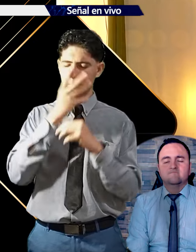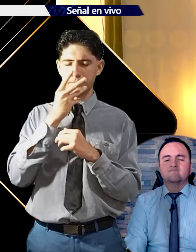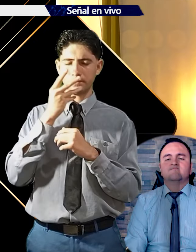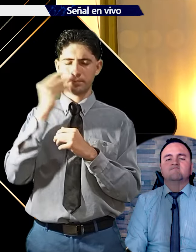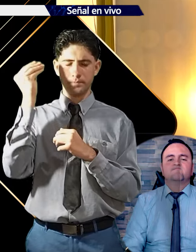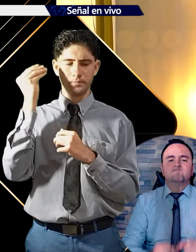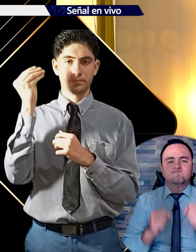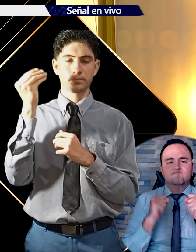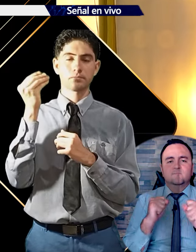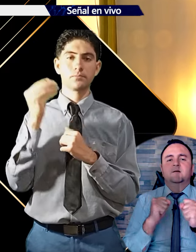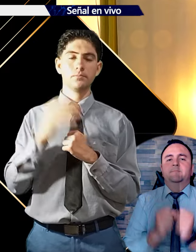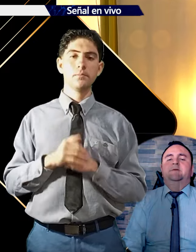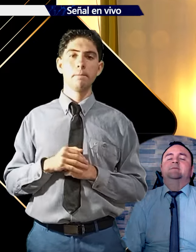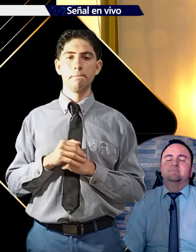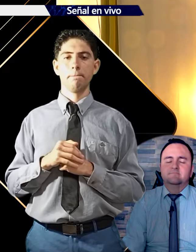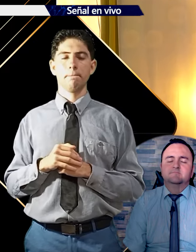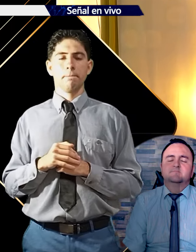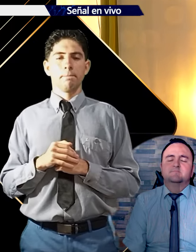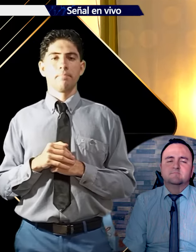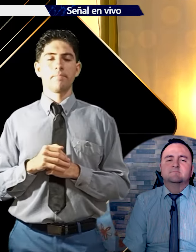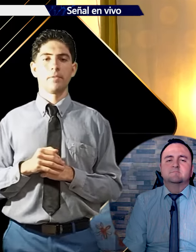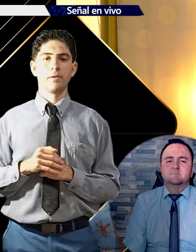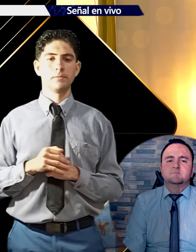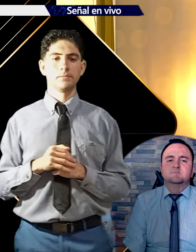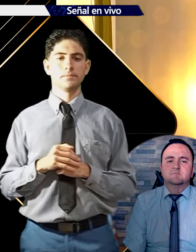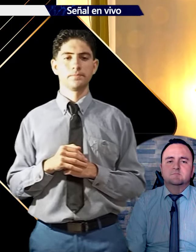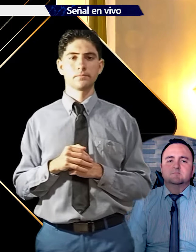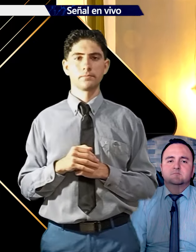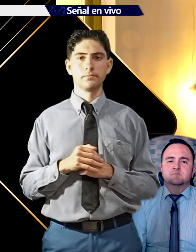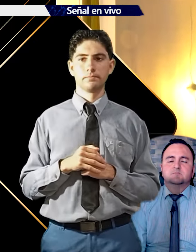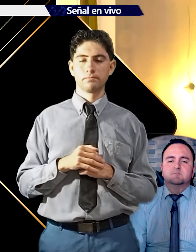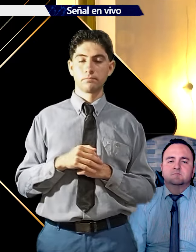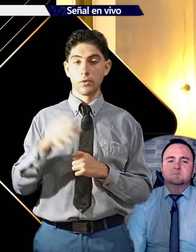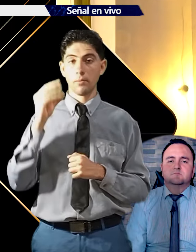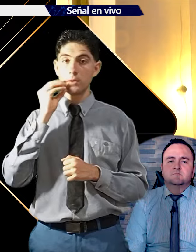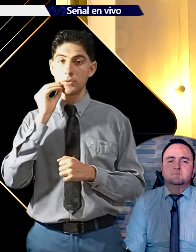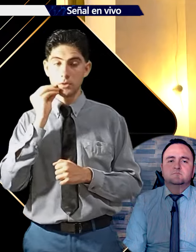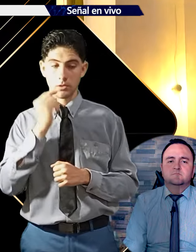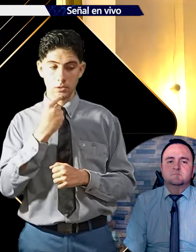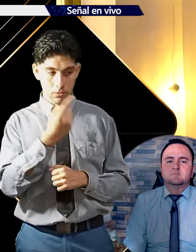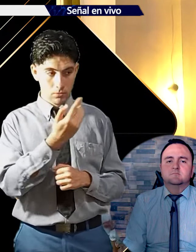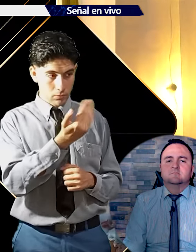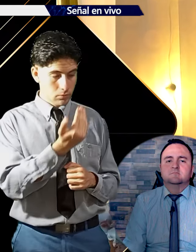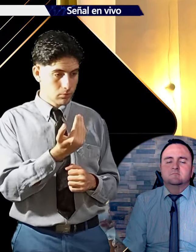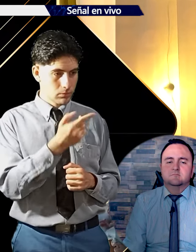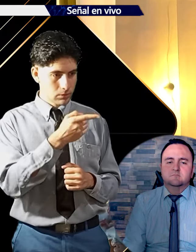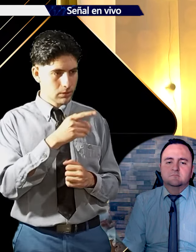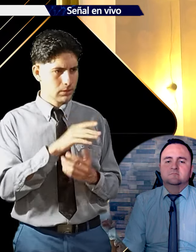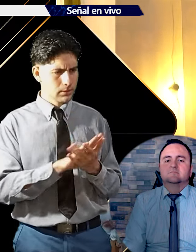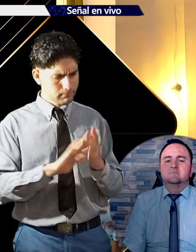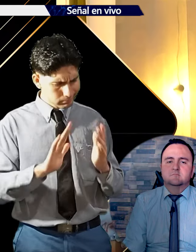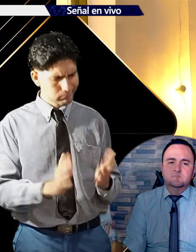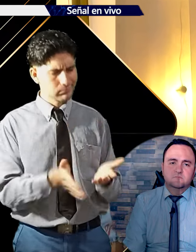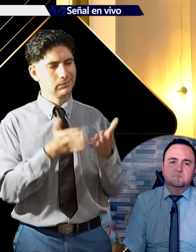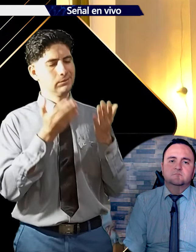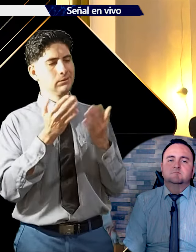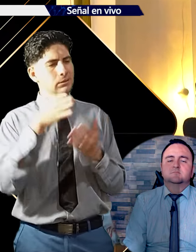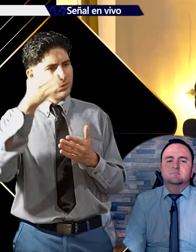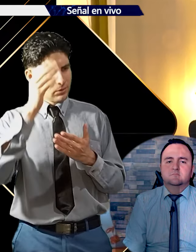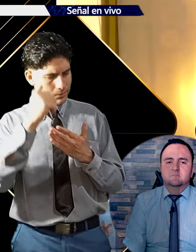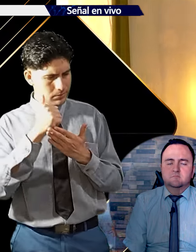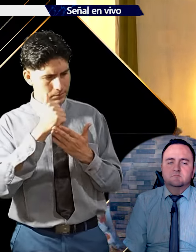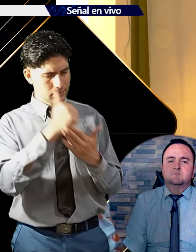Y los ancianos, era tan lindo los ancianos, que lo cogían a uno y le decía, vea mijita, usted tiene que salir adelante, vea mijita, usted tiene